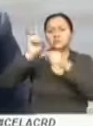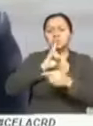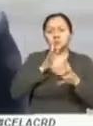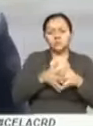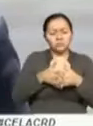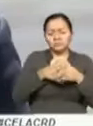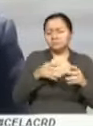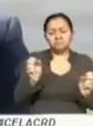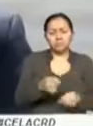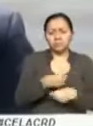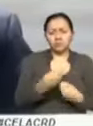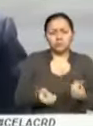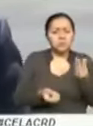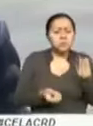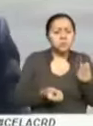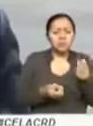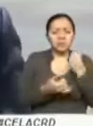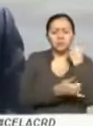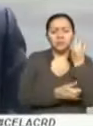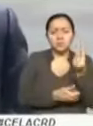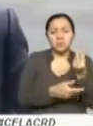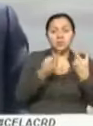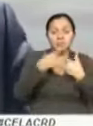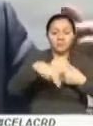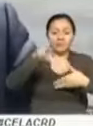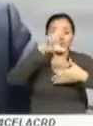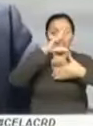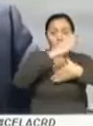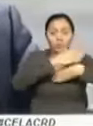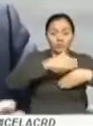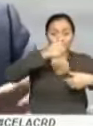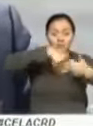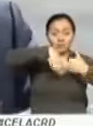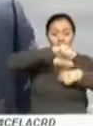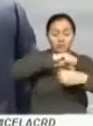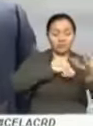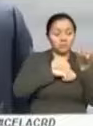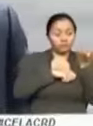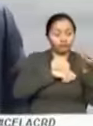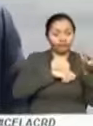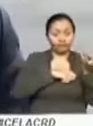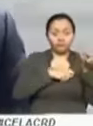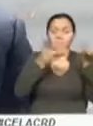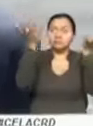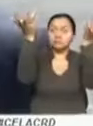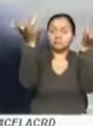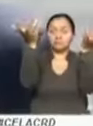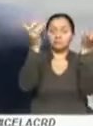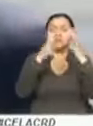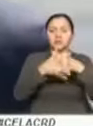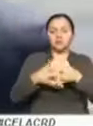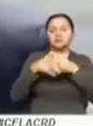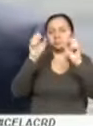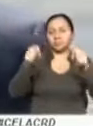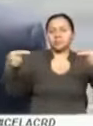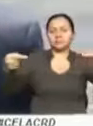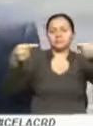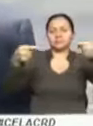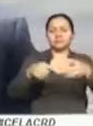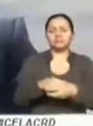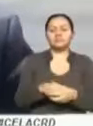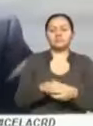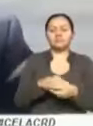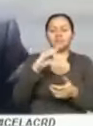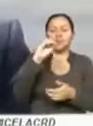No hay ninguna proporción. Pero la CELAC ya discutiendo con Estados Unidos, con Canadá, es otra cosa. Entonces que la OEA quede como